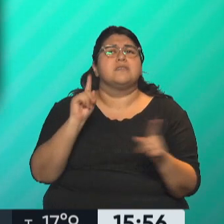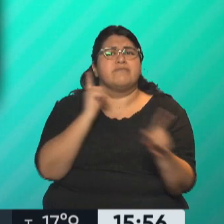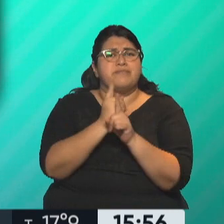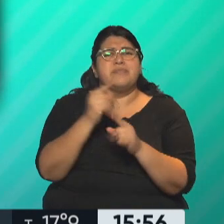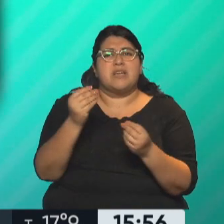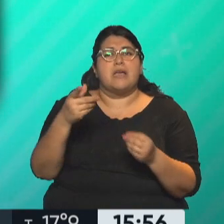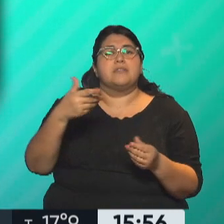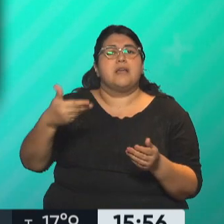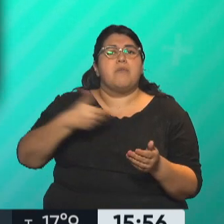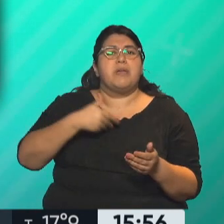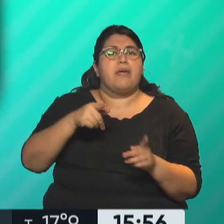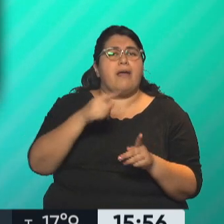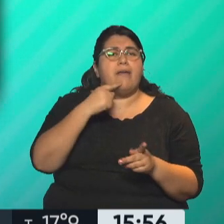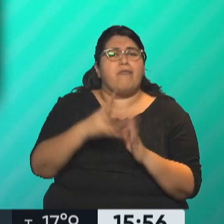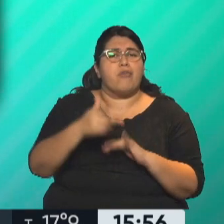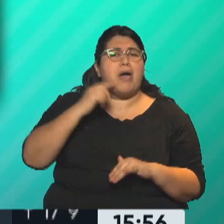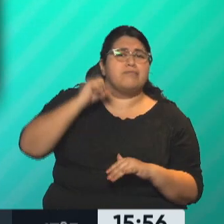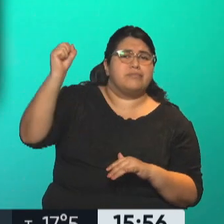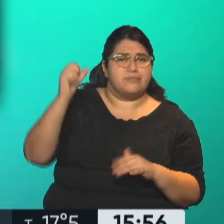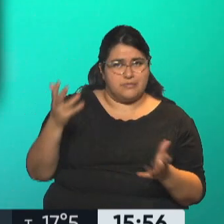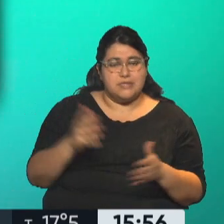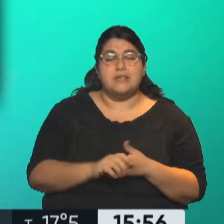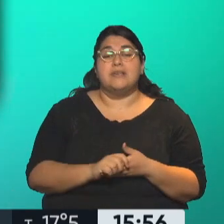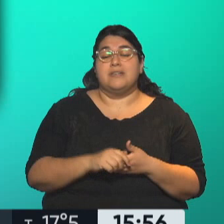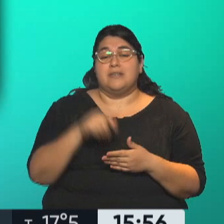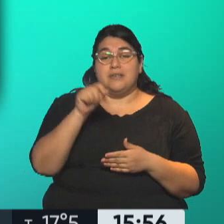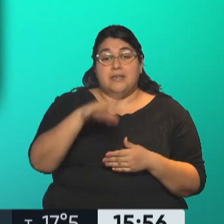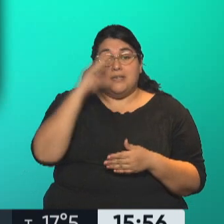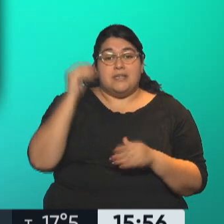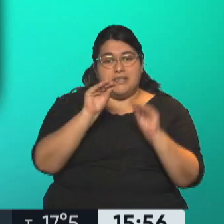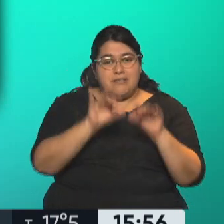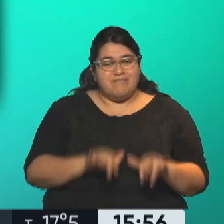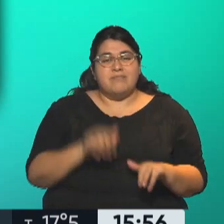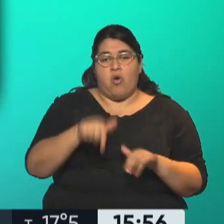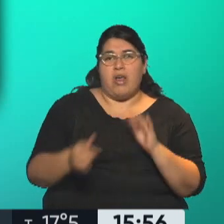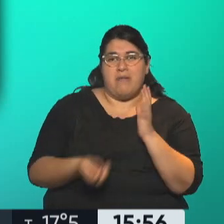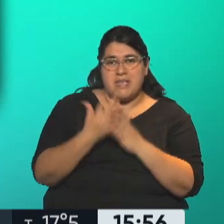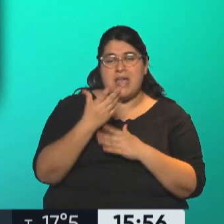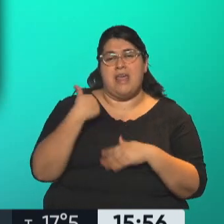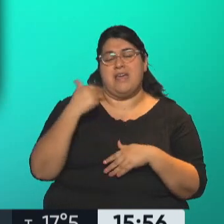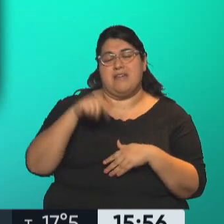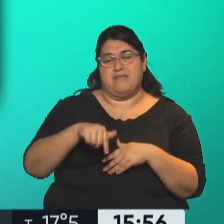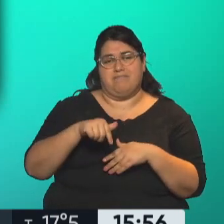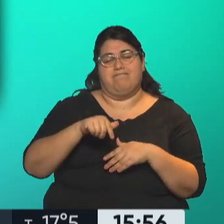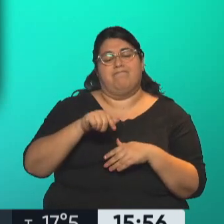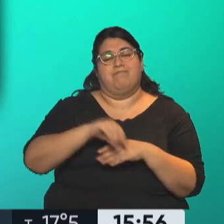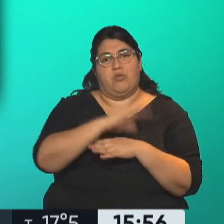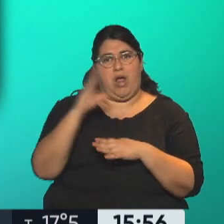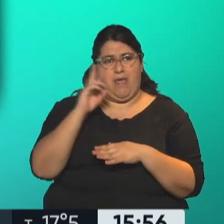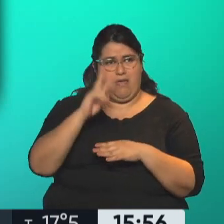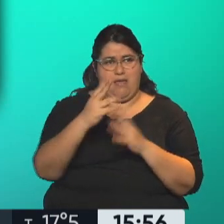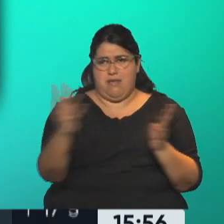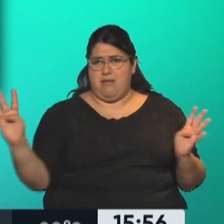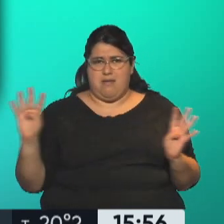prometía la horca agrega cristina fernández a través de su carta hoy amanecí en la esquina de mi casa literalmente sitiada